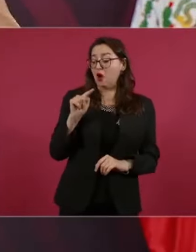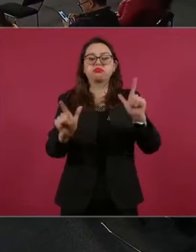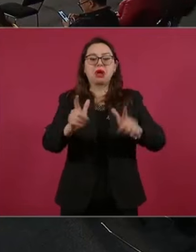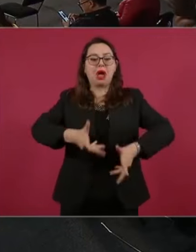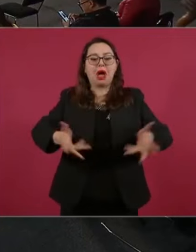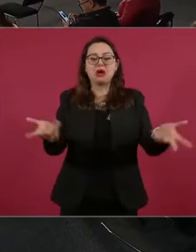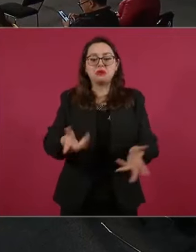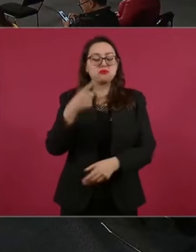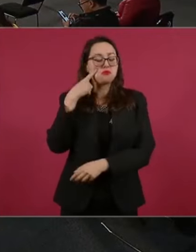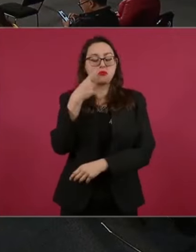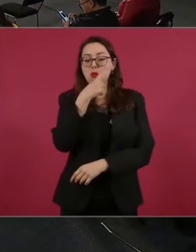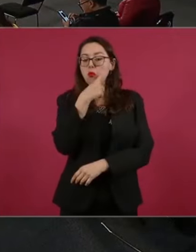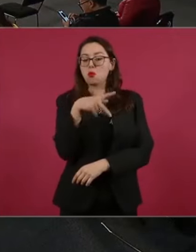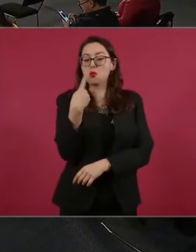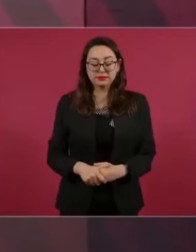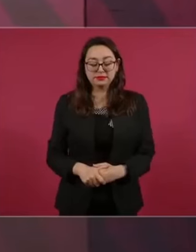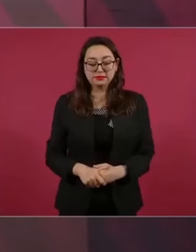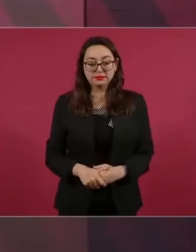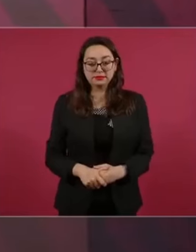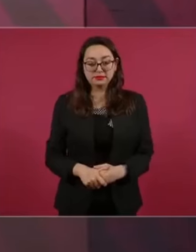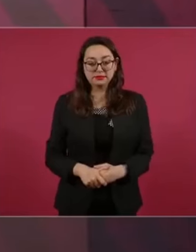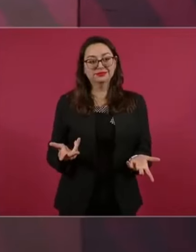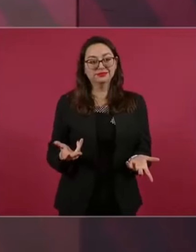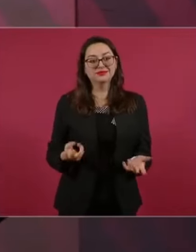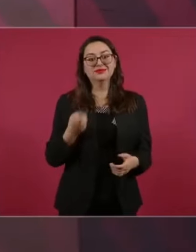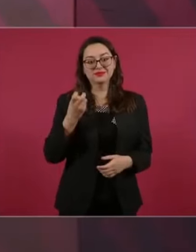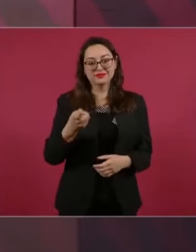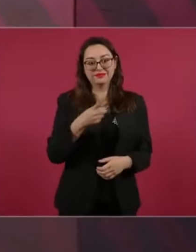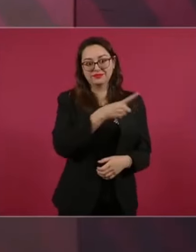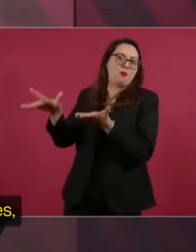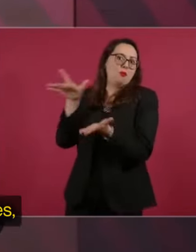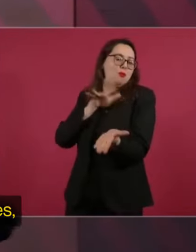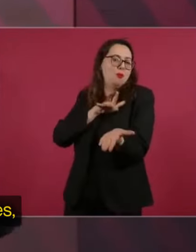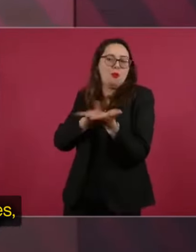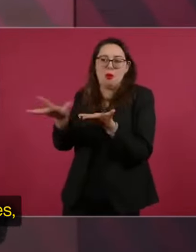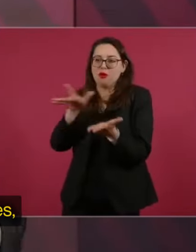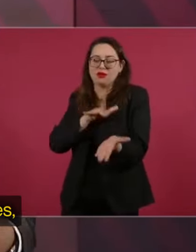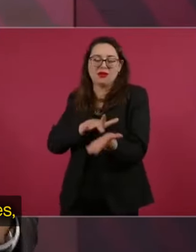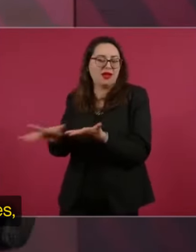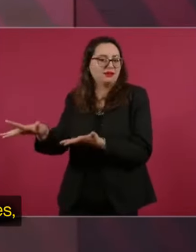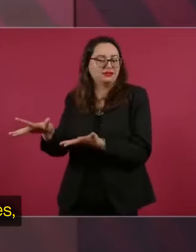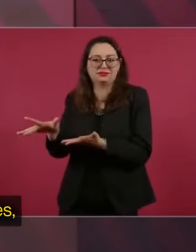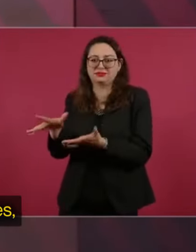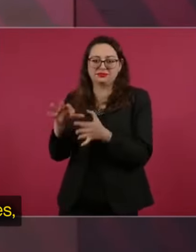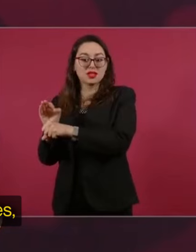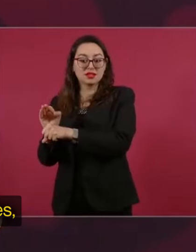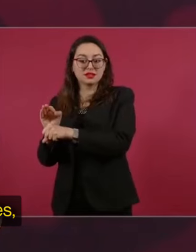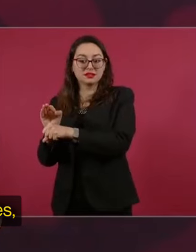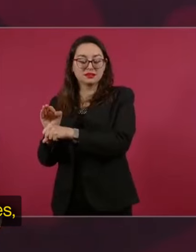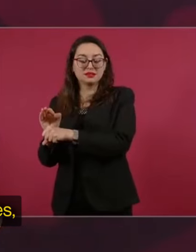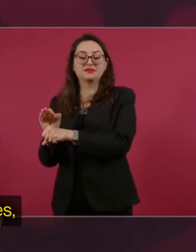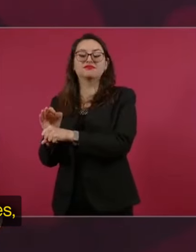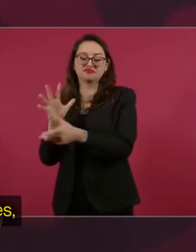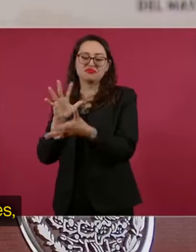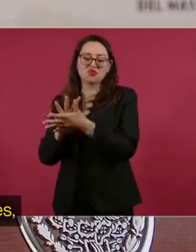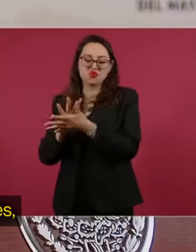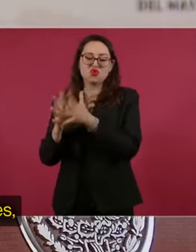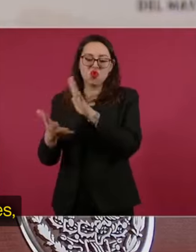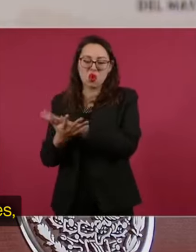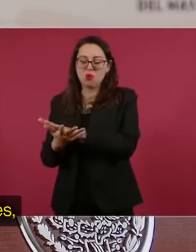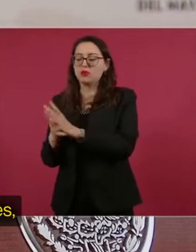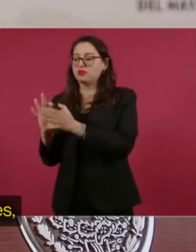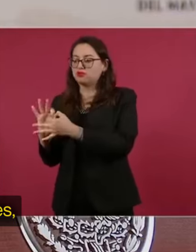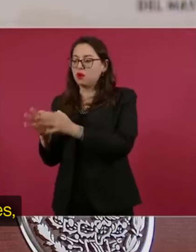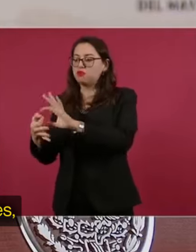así tiene fuerza al interior del Poder Judicial. O sea, es una relación de componendas